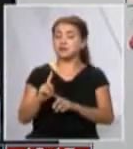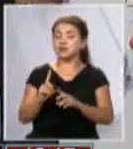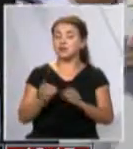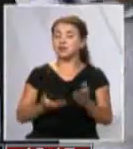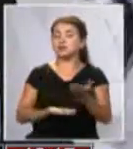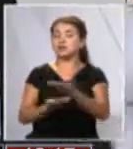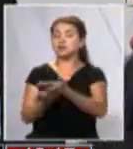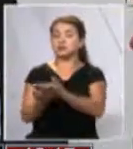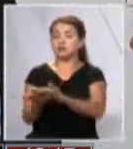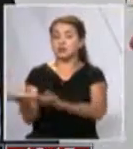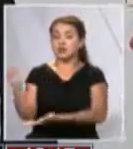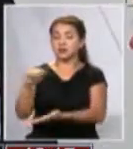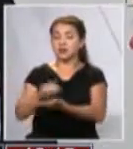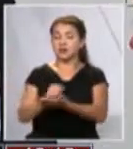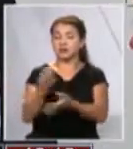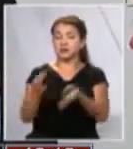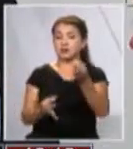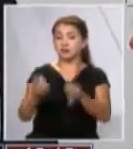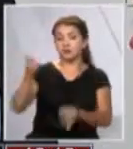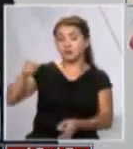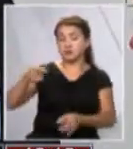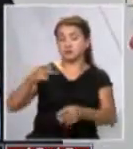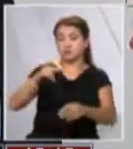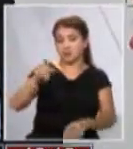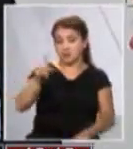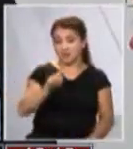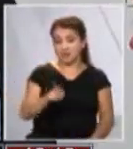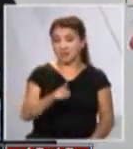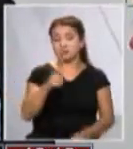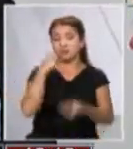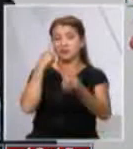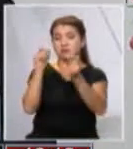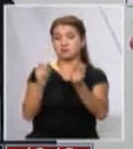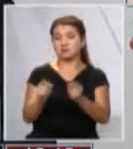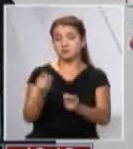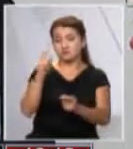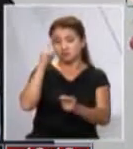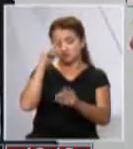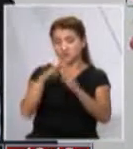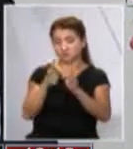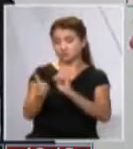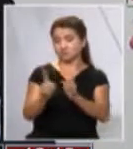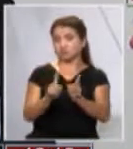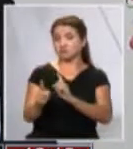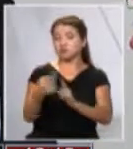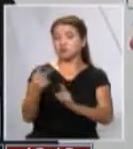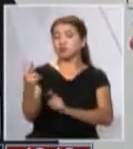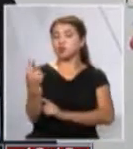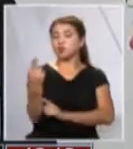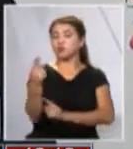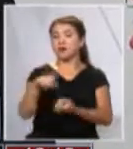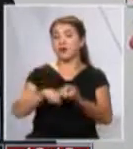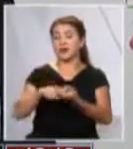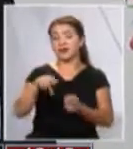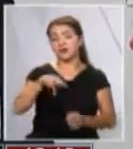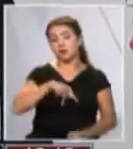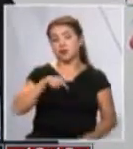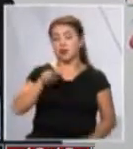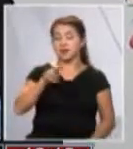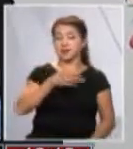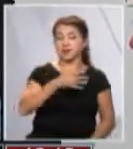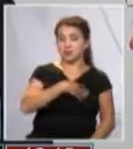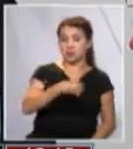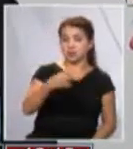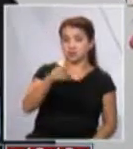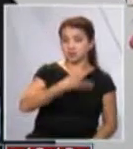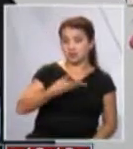reclamo ante el Tribunal Supremo del Partido Socialista para que se revisara la militancia de Sebastián Dávalos y su esposa Natalia Compañón, para revisar si